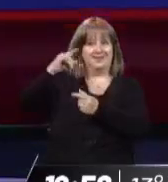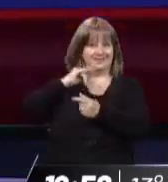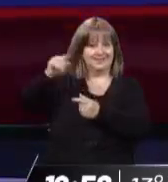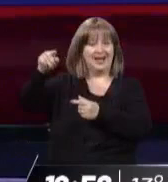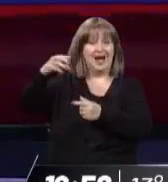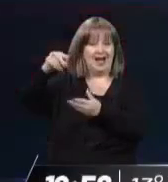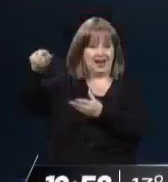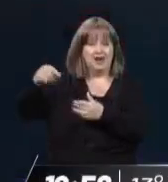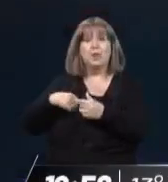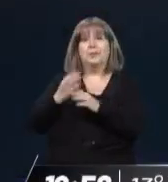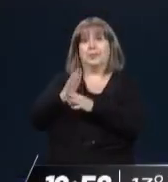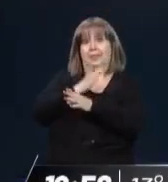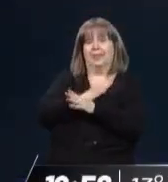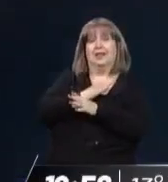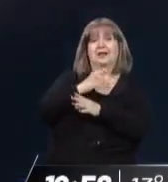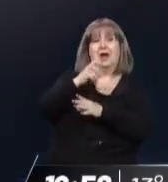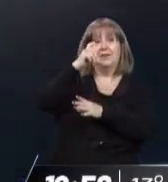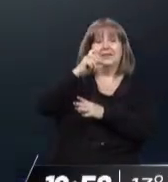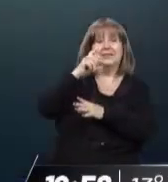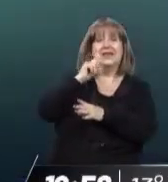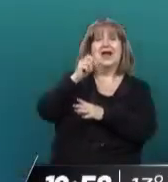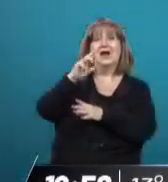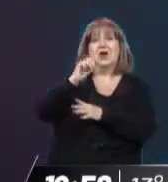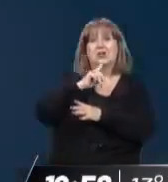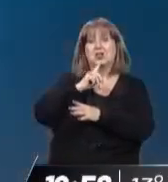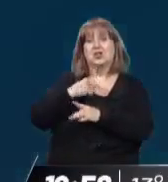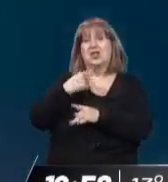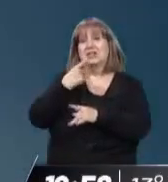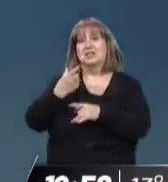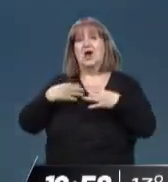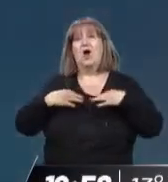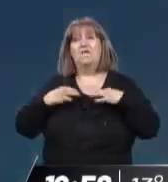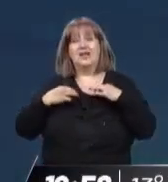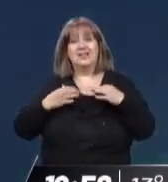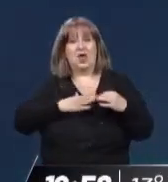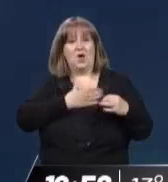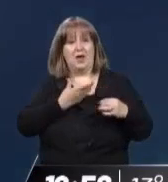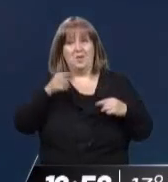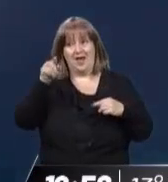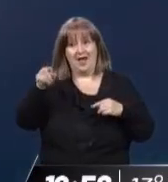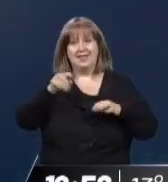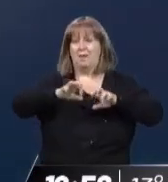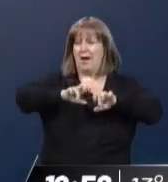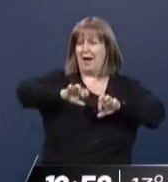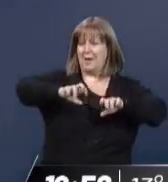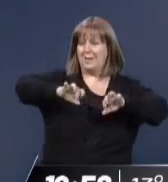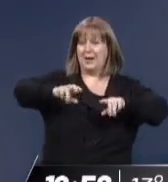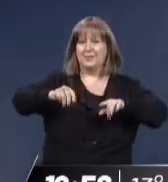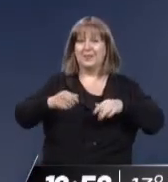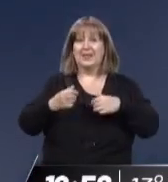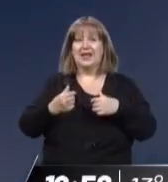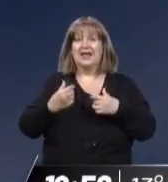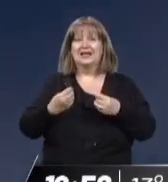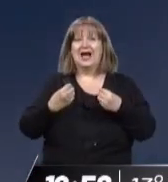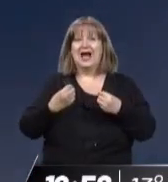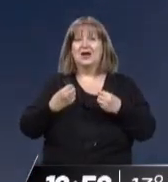Cecilia Roth, su pareja, madre de su hijo, y le dedicó un vestido y un amor. Que es para ella. ¿Se lo había escrito a ella? Se lo ha escrito a ella. Pero ahí se ve en